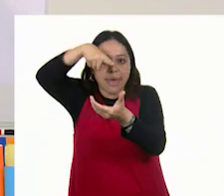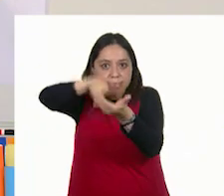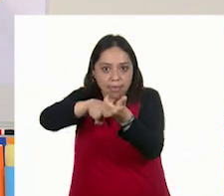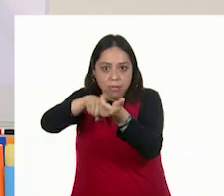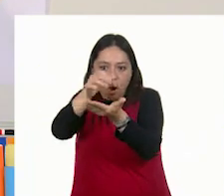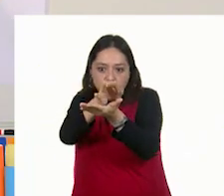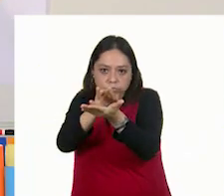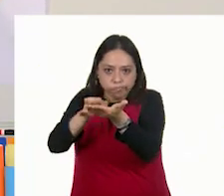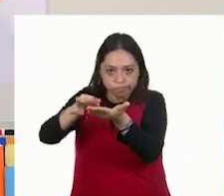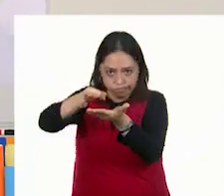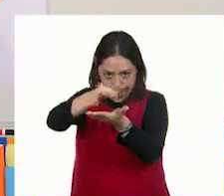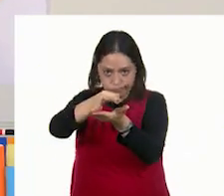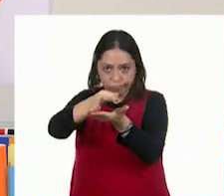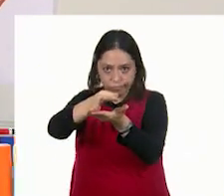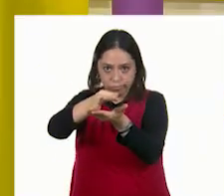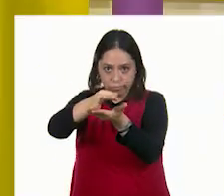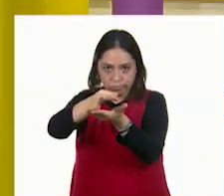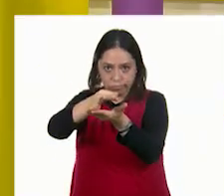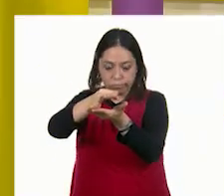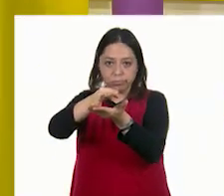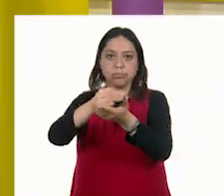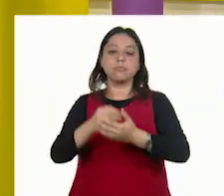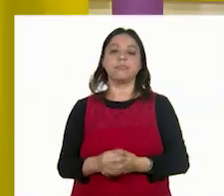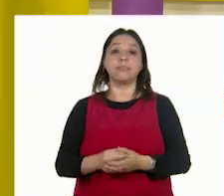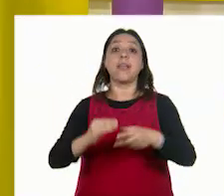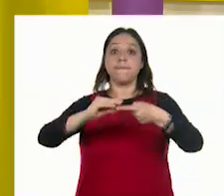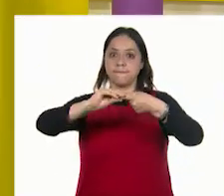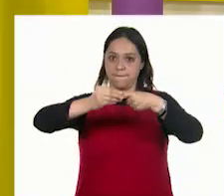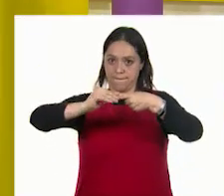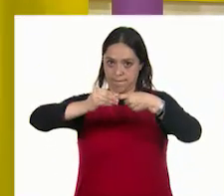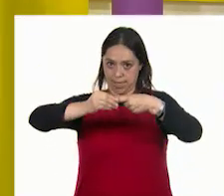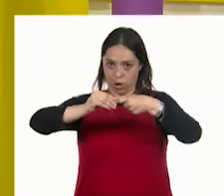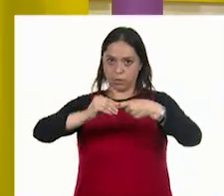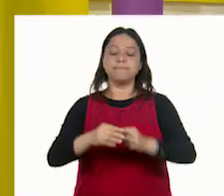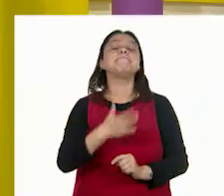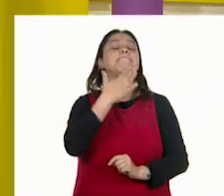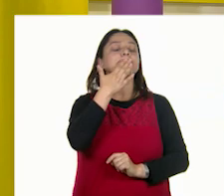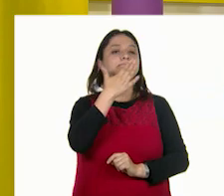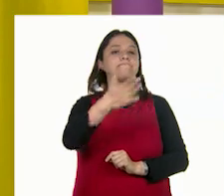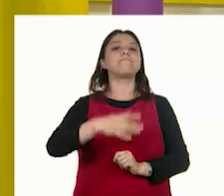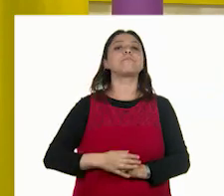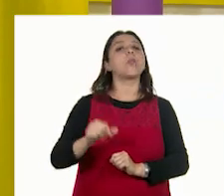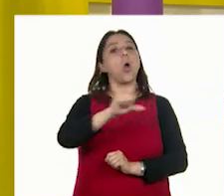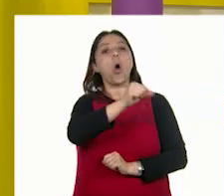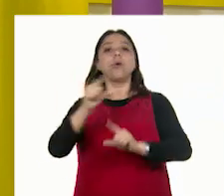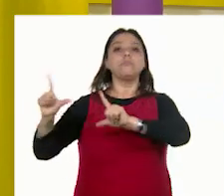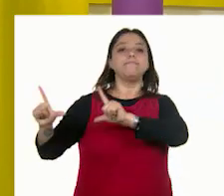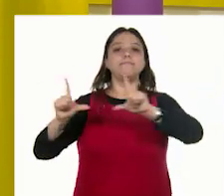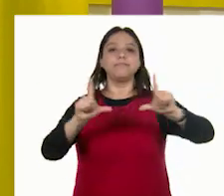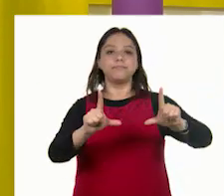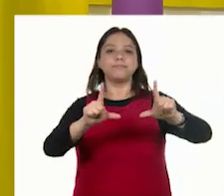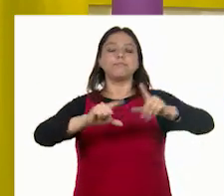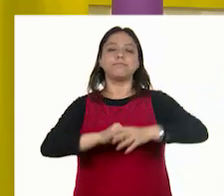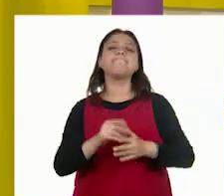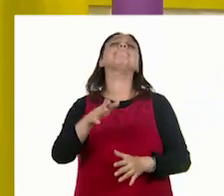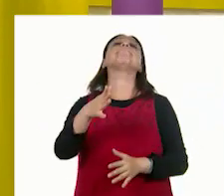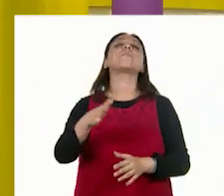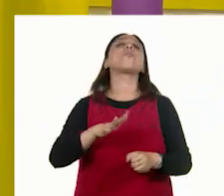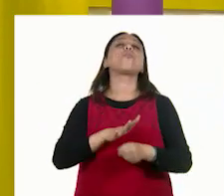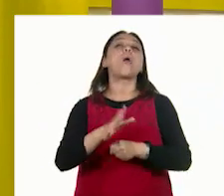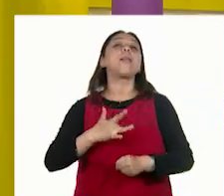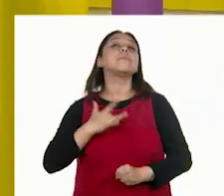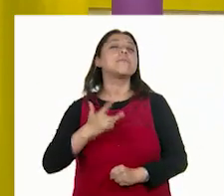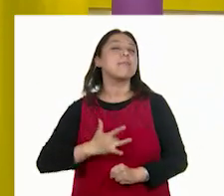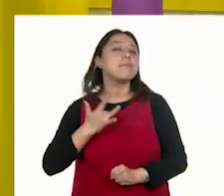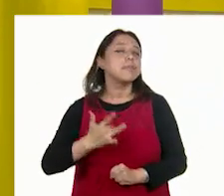leguminosas. Frijoles. Muy bien. ¿El que sigue? ¿Qué será? ¿Qué será? ¿Ustedes qué creen que sea? Fruta,